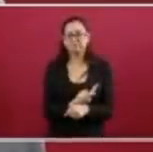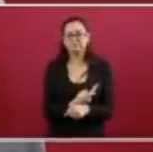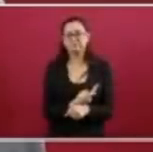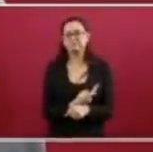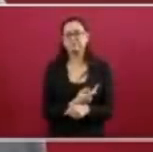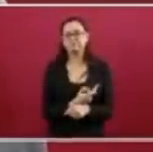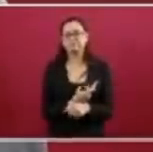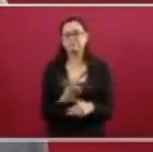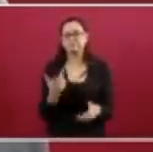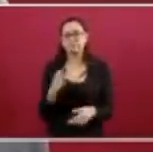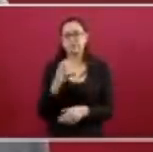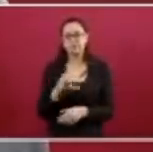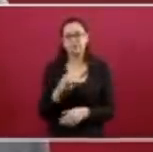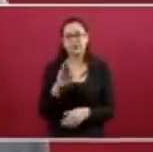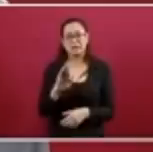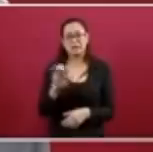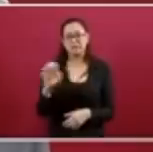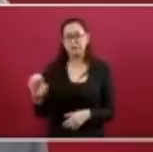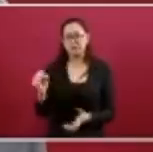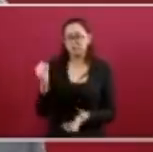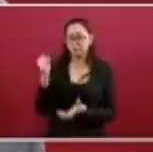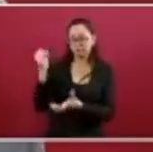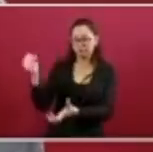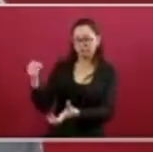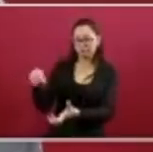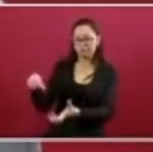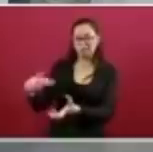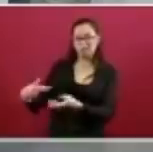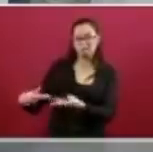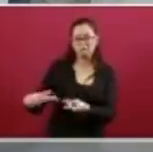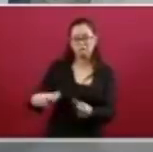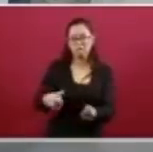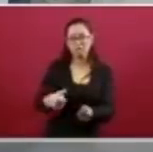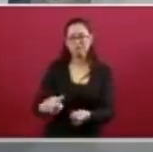las finanzas de la Comisión Federal de Electricidad.